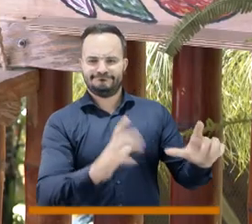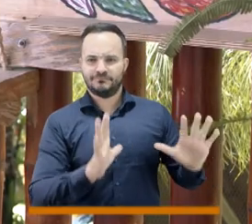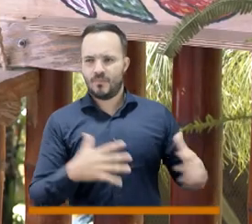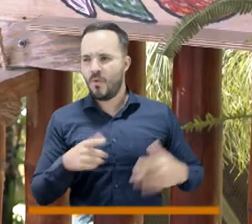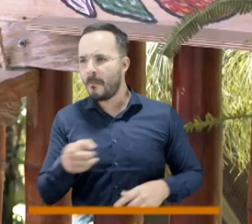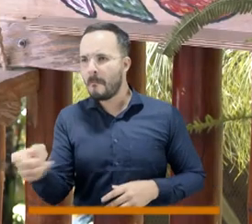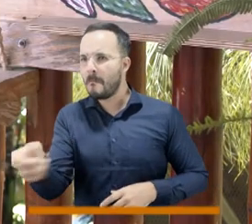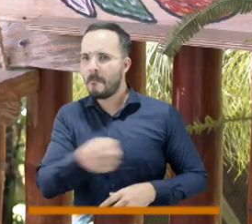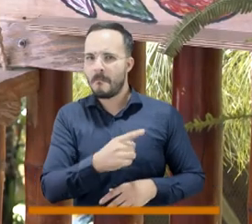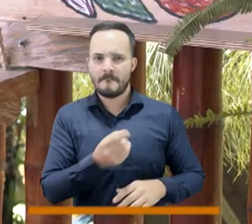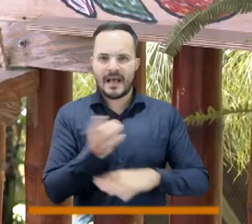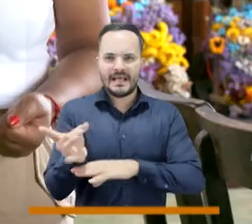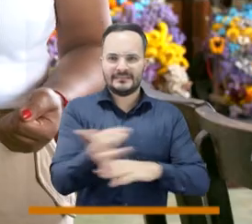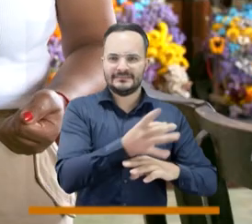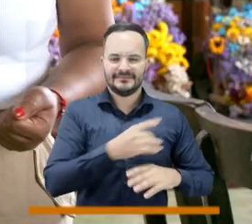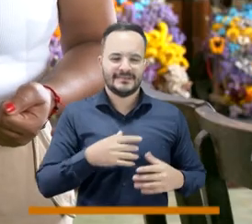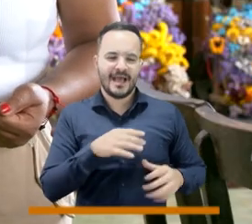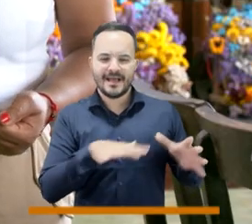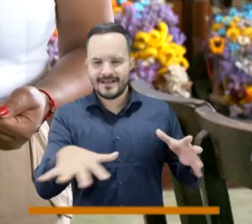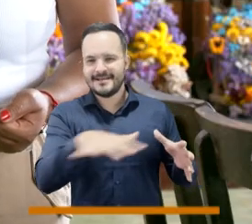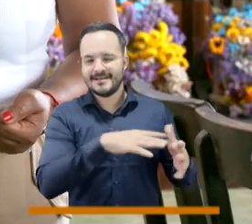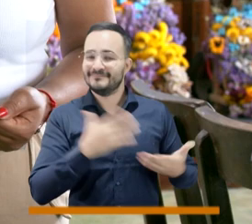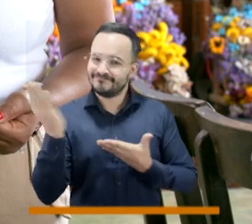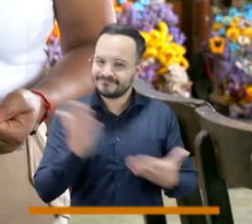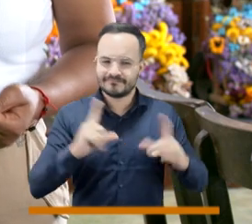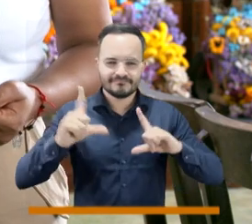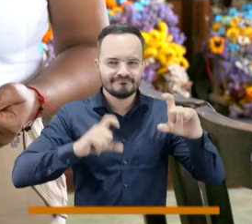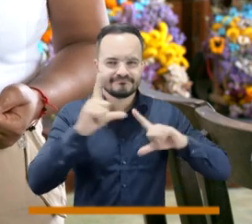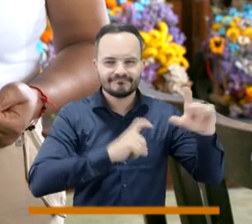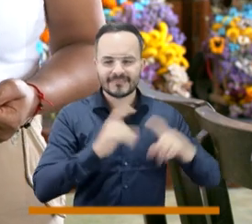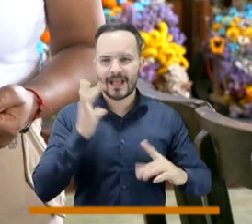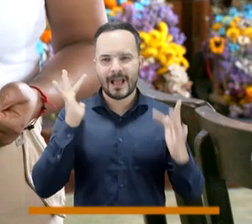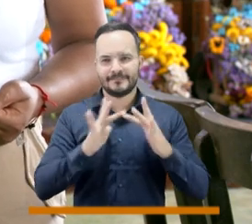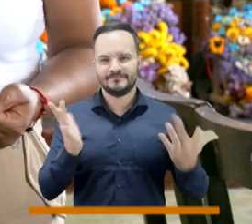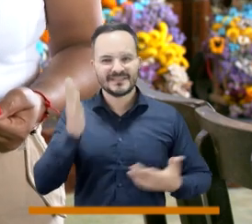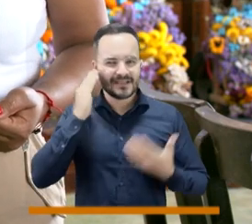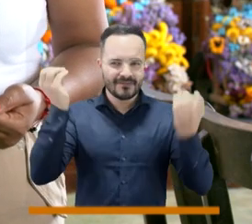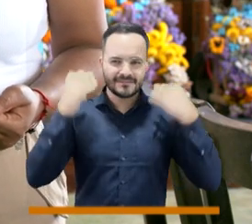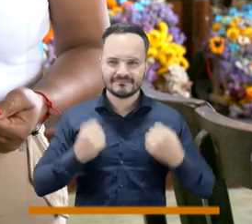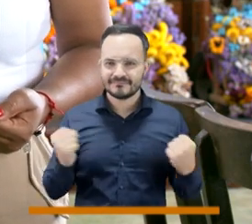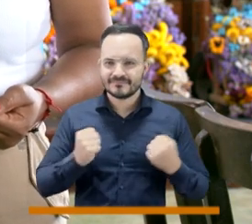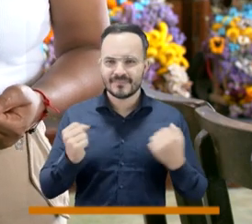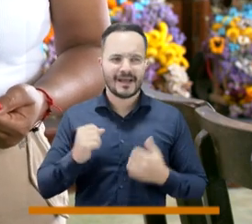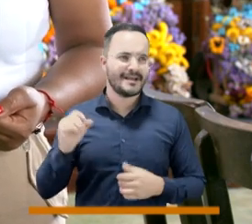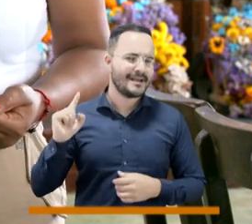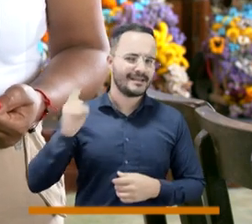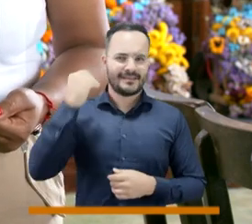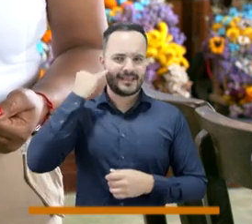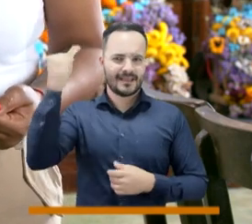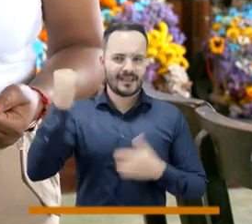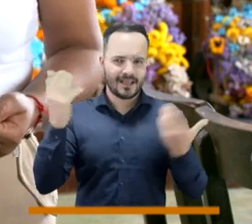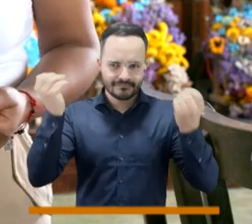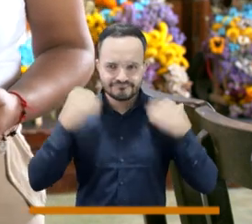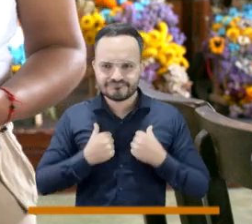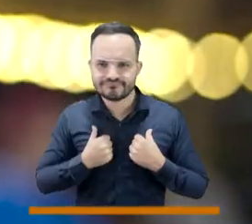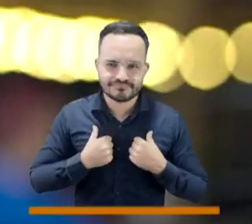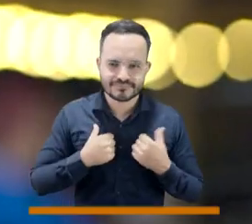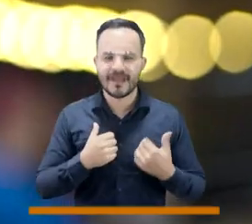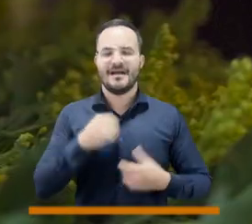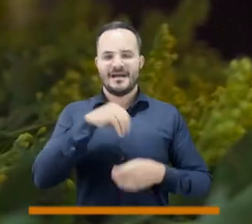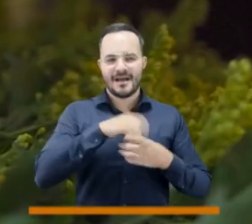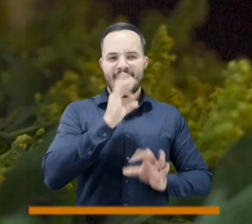que tenemos, sobre todo de flores. Flores porque nosotros, Santa Elena, somos cuna de silleteros y somos agricultores y